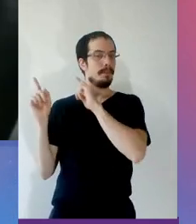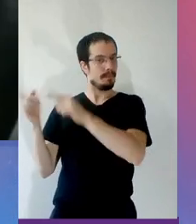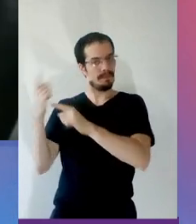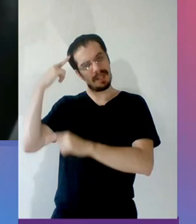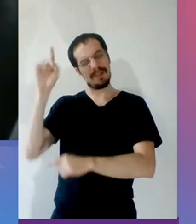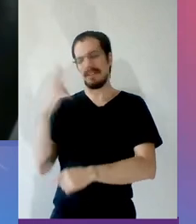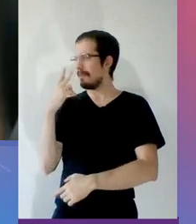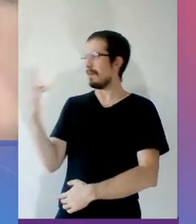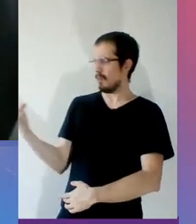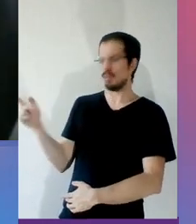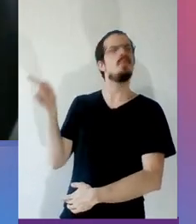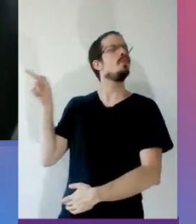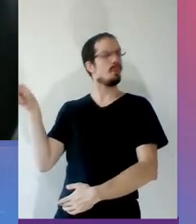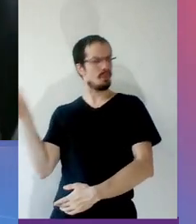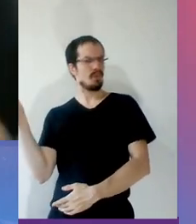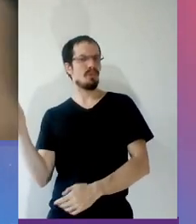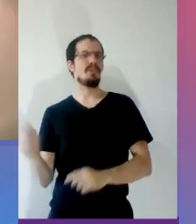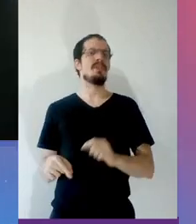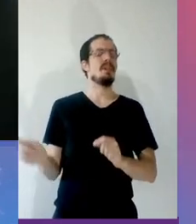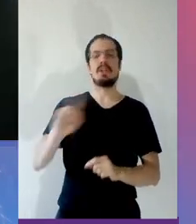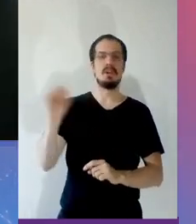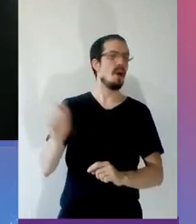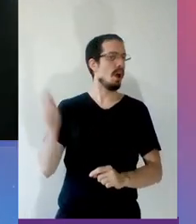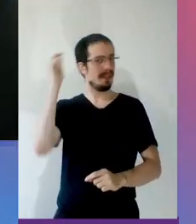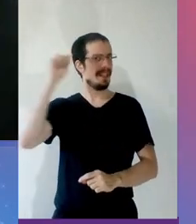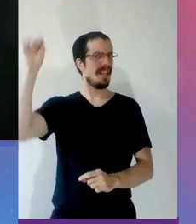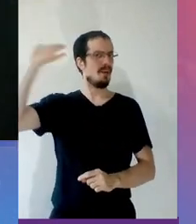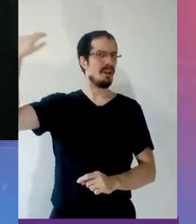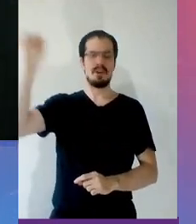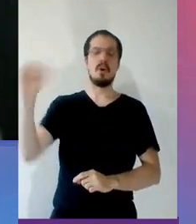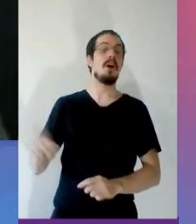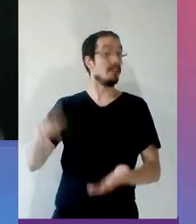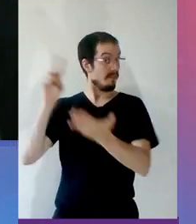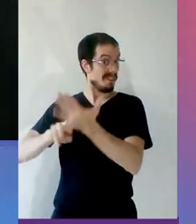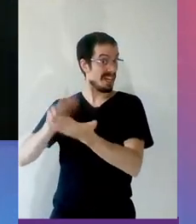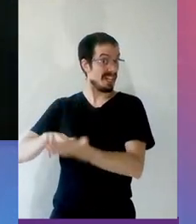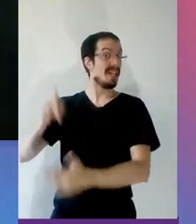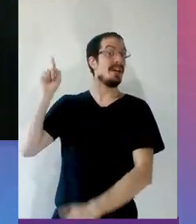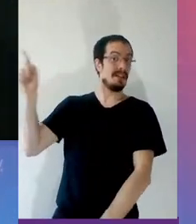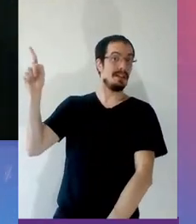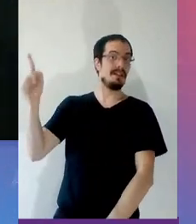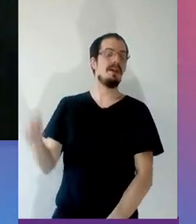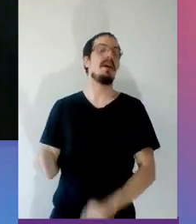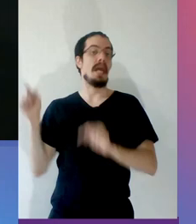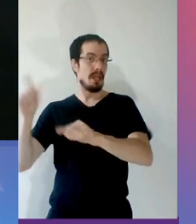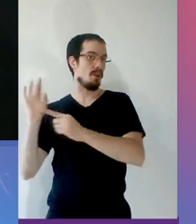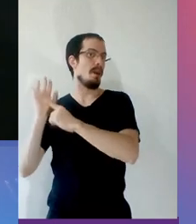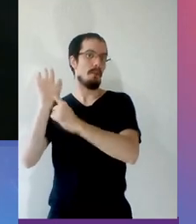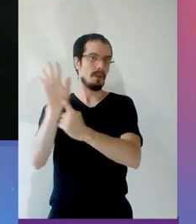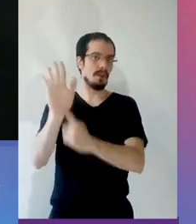está demostrada, no es una teoría ni es un discurso, esto está demostrado,